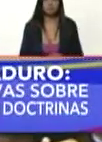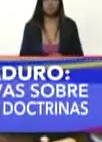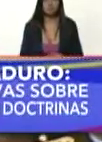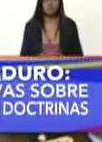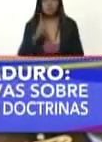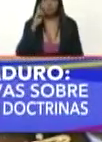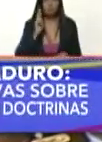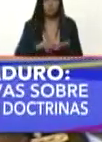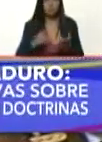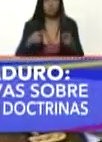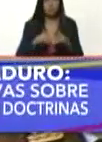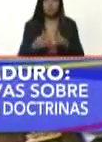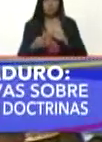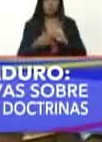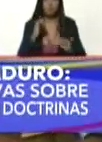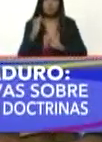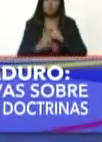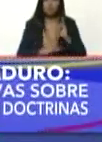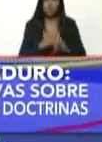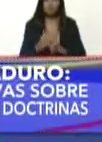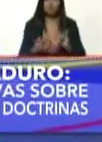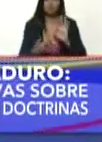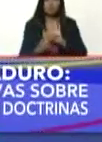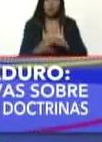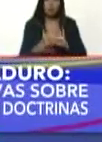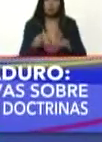comprobado y demostrado internacionalmente.